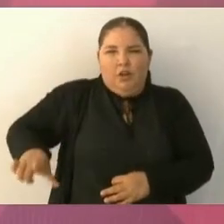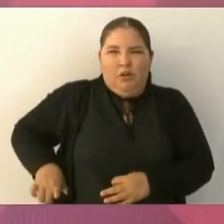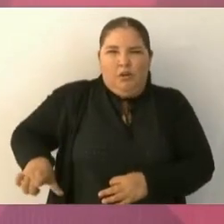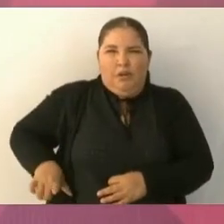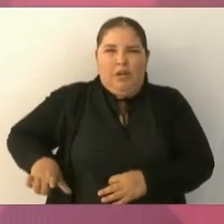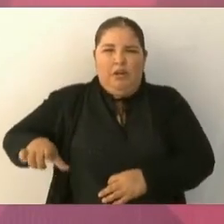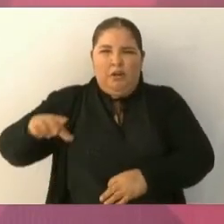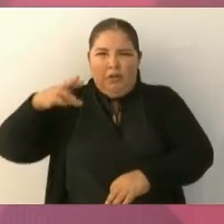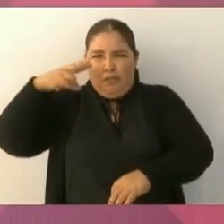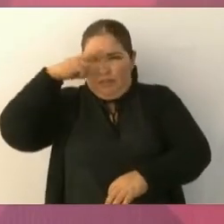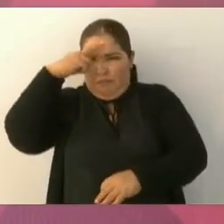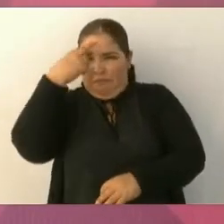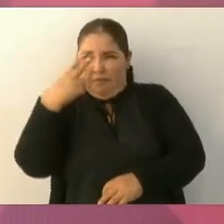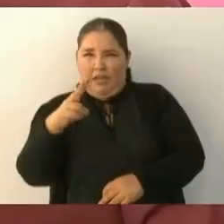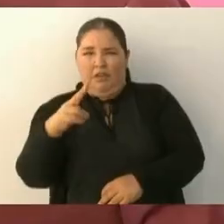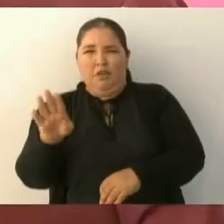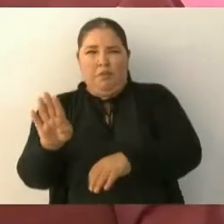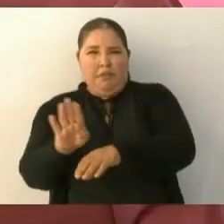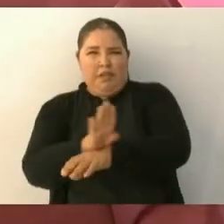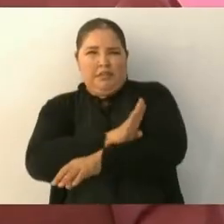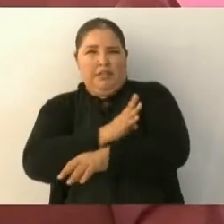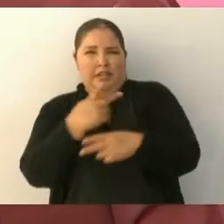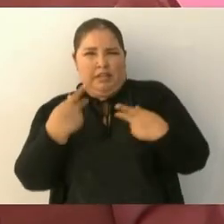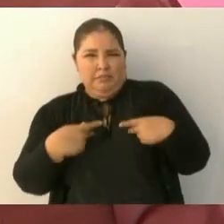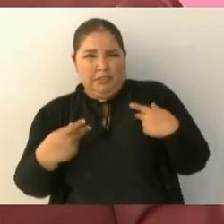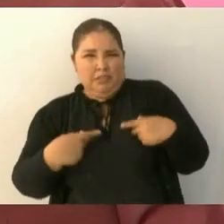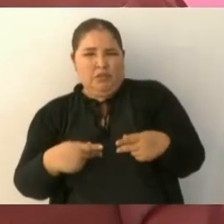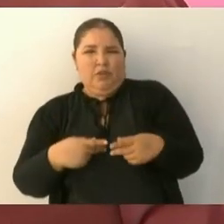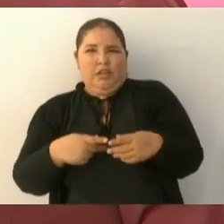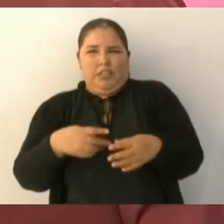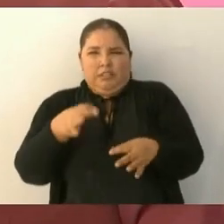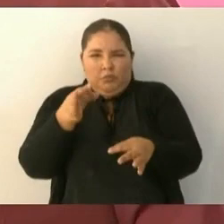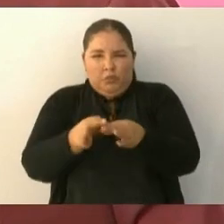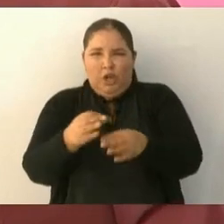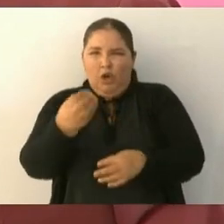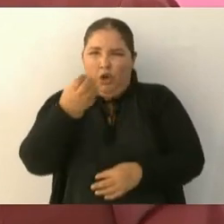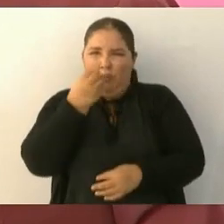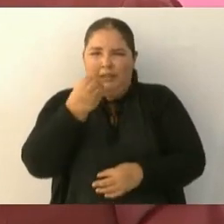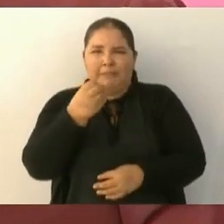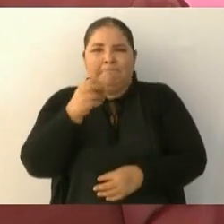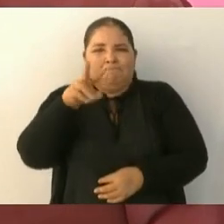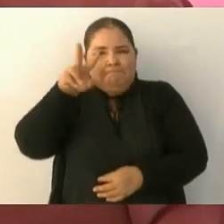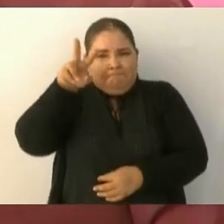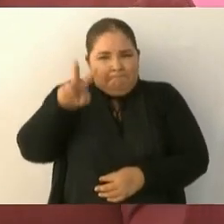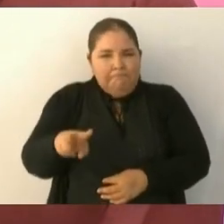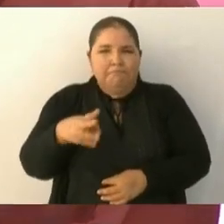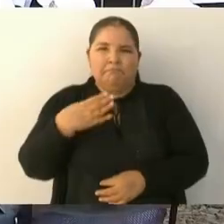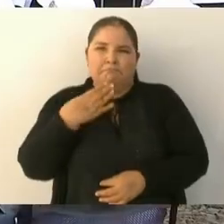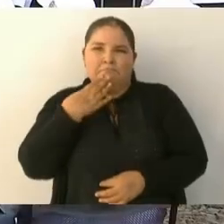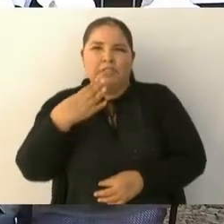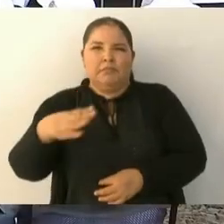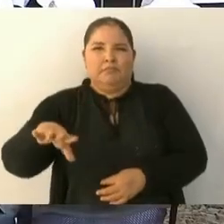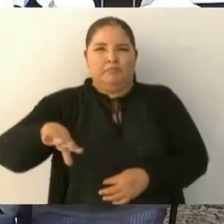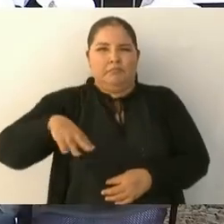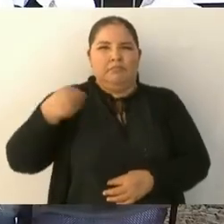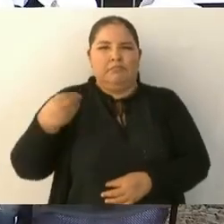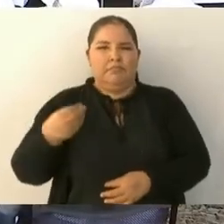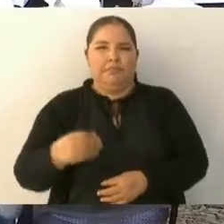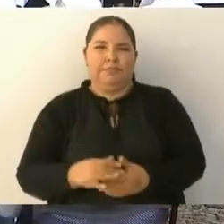el bienestar de la gente y la seguridad alimentaria de la nación. Valió la pena este gran esfuerzo. Muchas gracias.